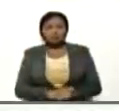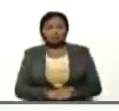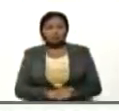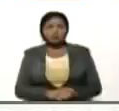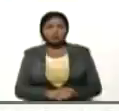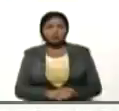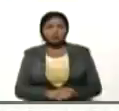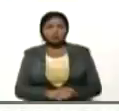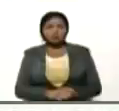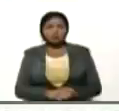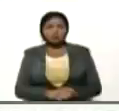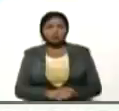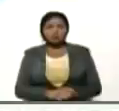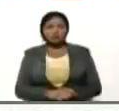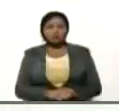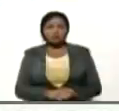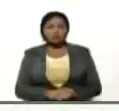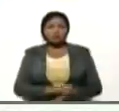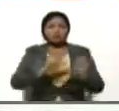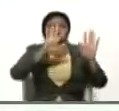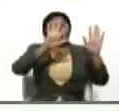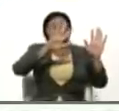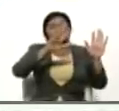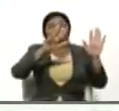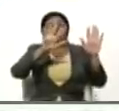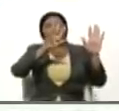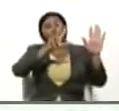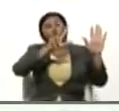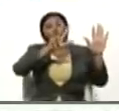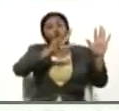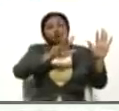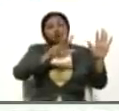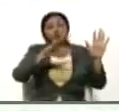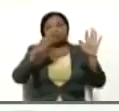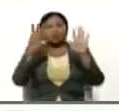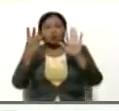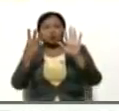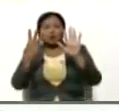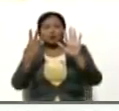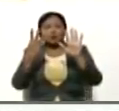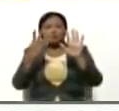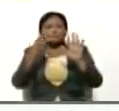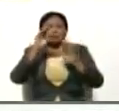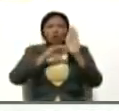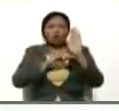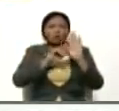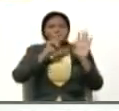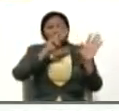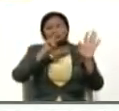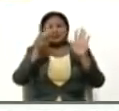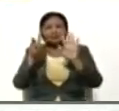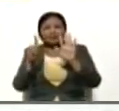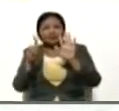89 menos 23, por cierto. 89 menos 23. 66. 66, exactamente.